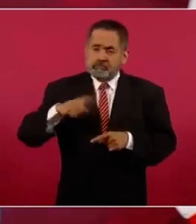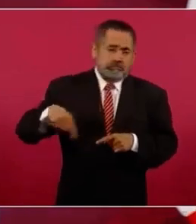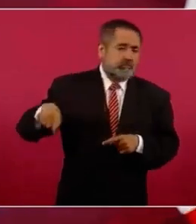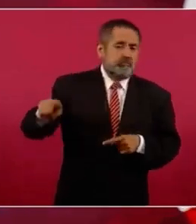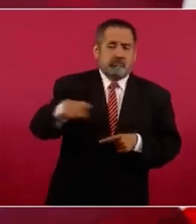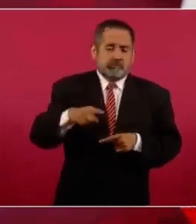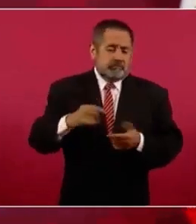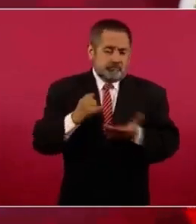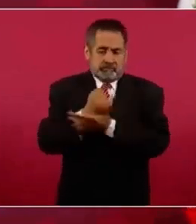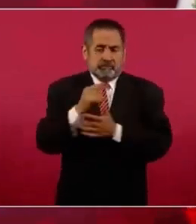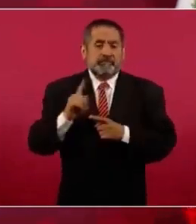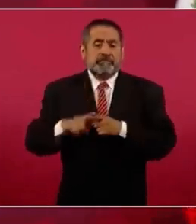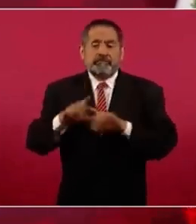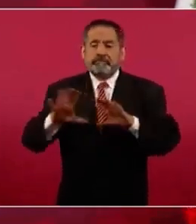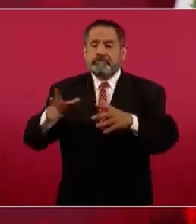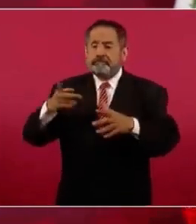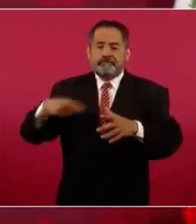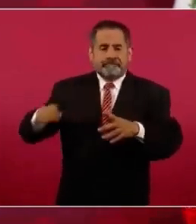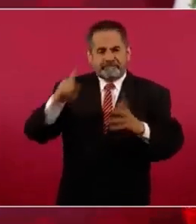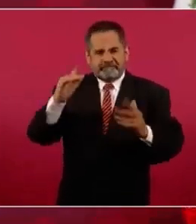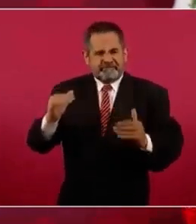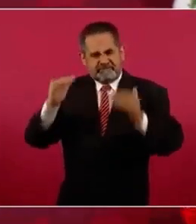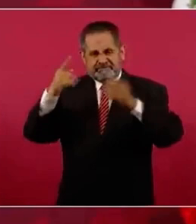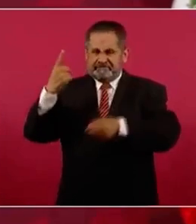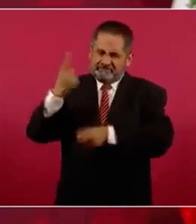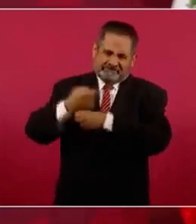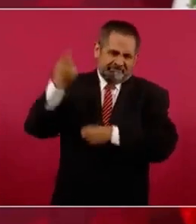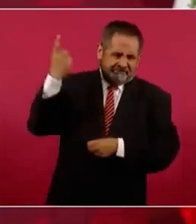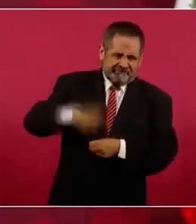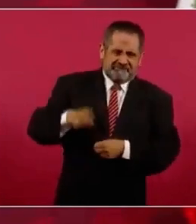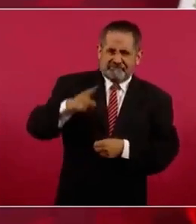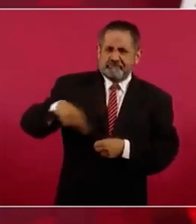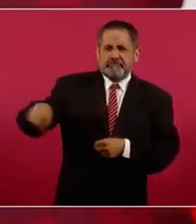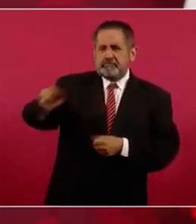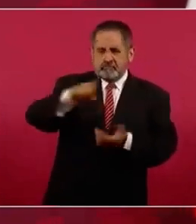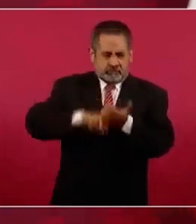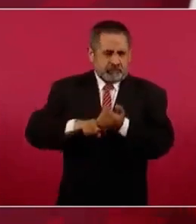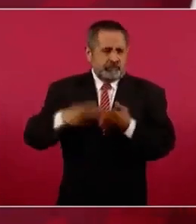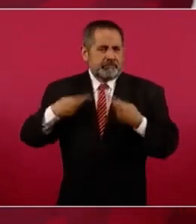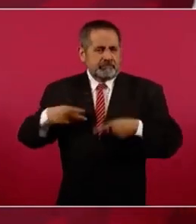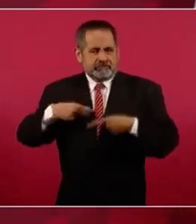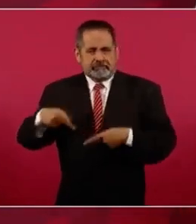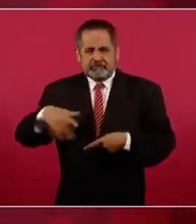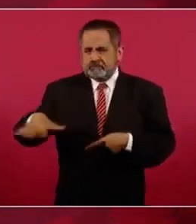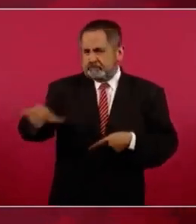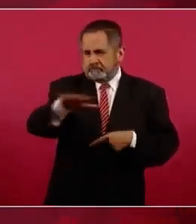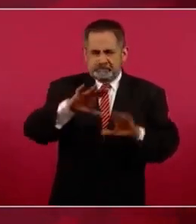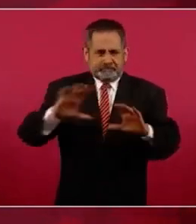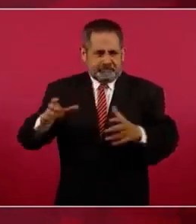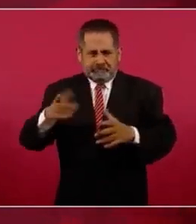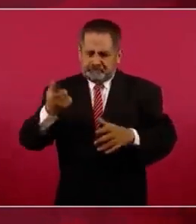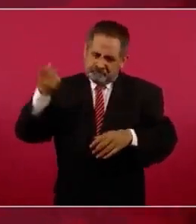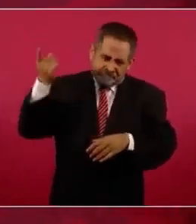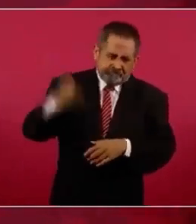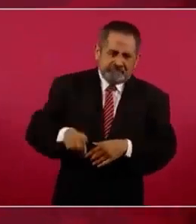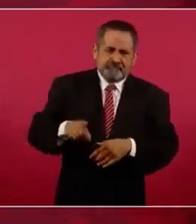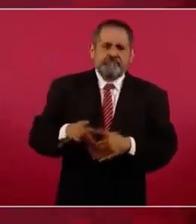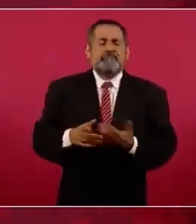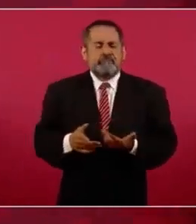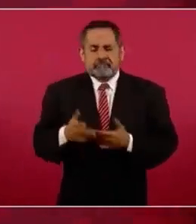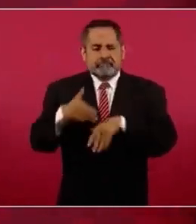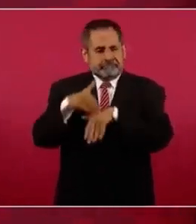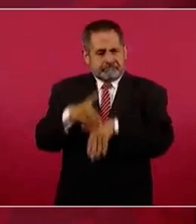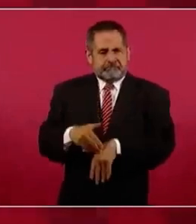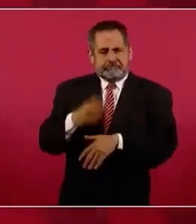porque el pueblo es el soberano, el que manda, el que decide, y eso